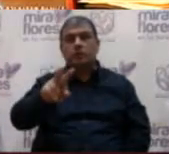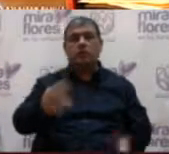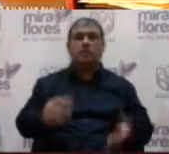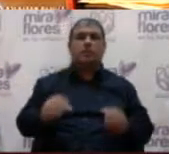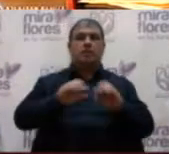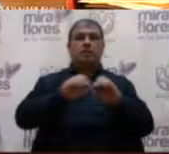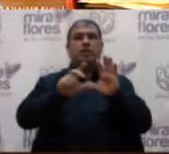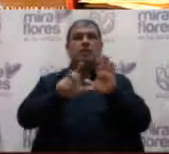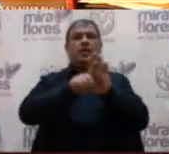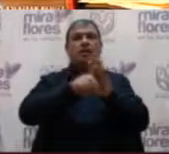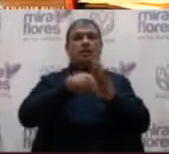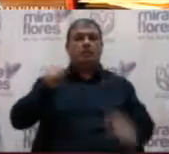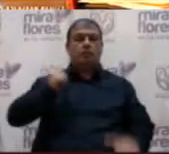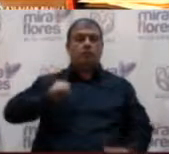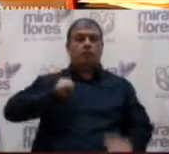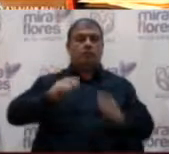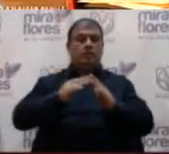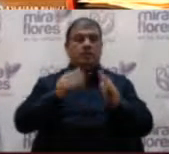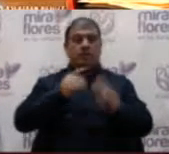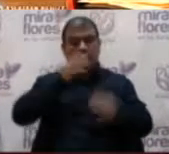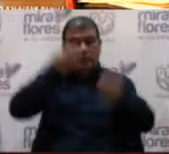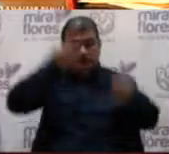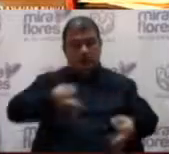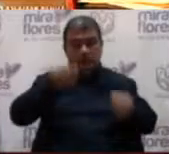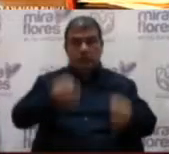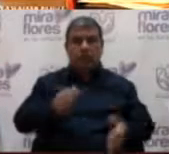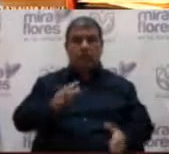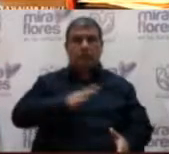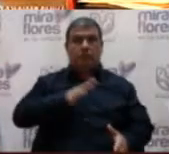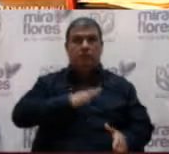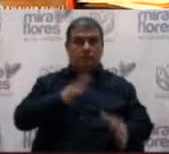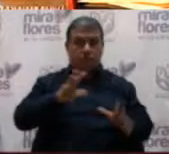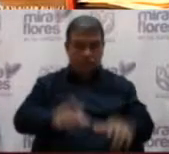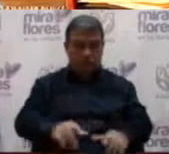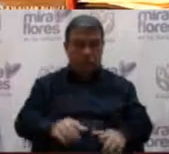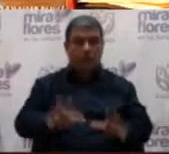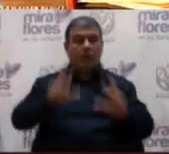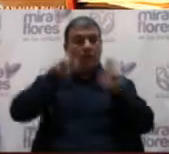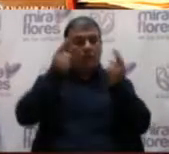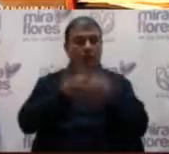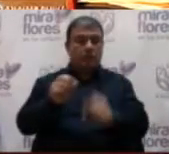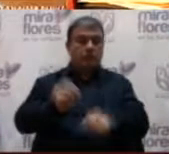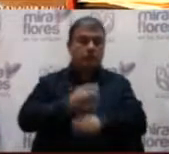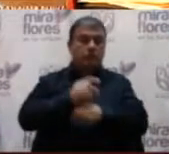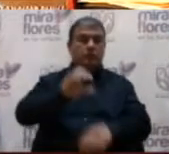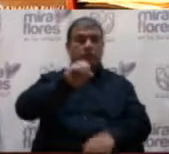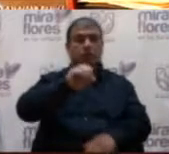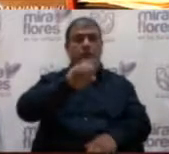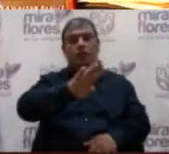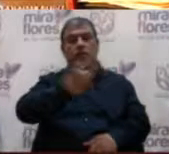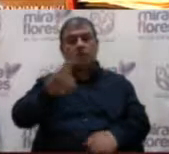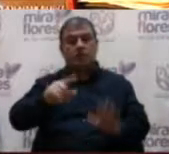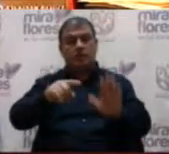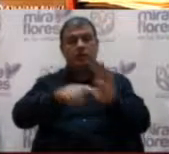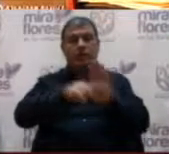Orgánica de Municipalidades. Dicha decisión se formalizó en el acuerdo de Consejo número